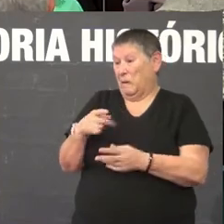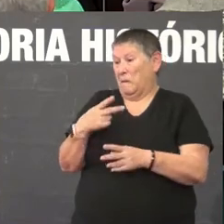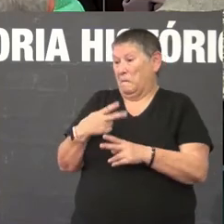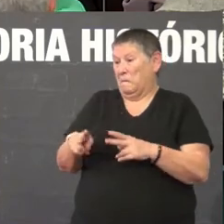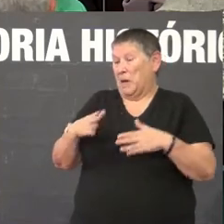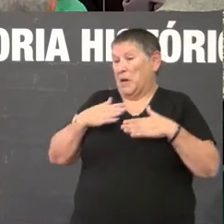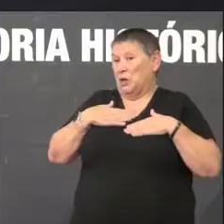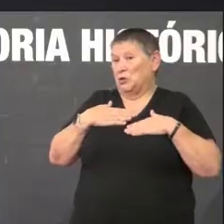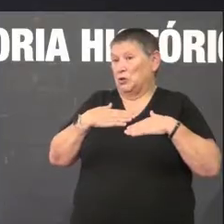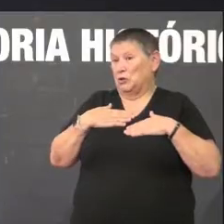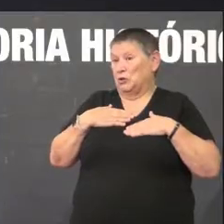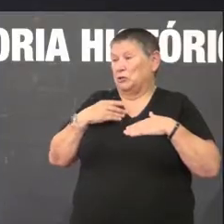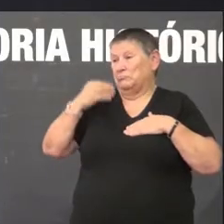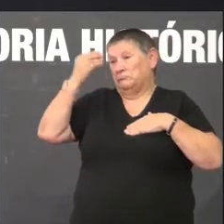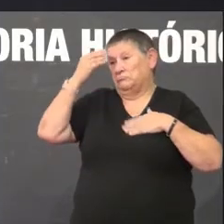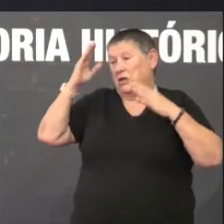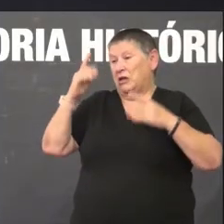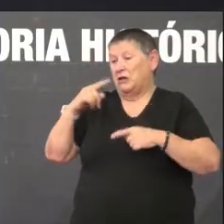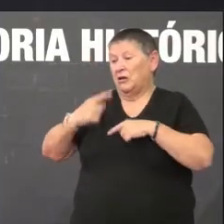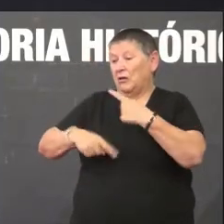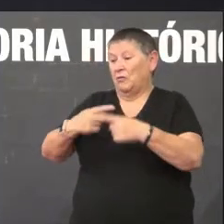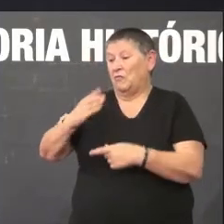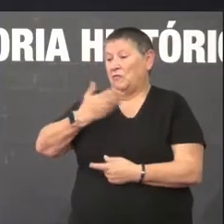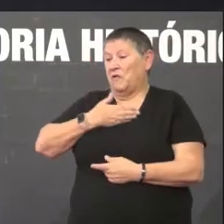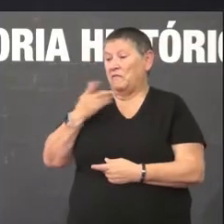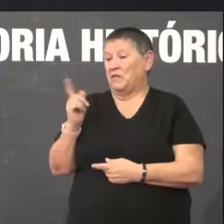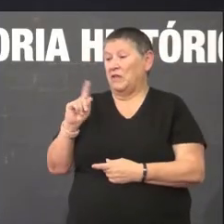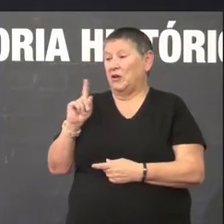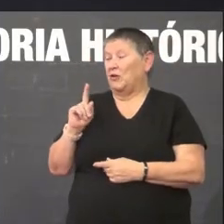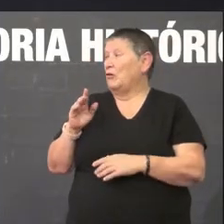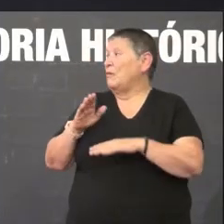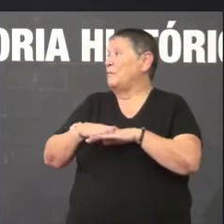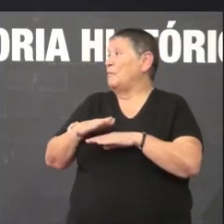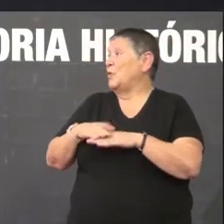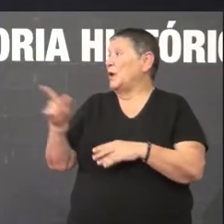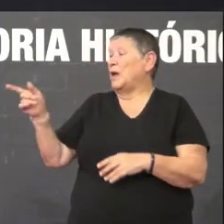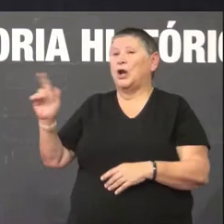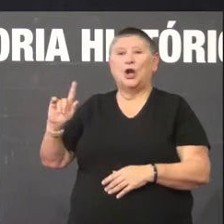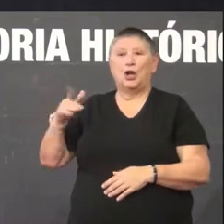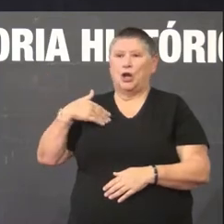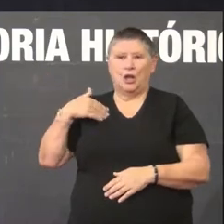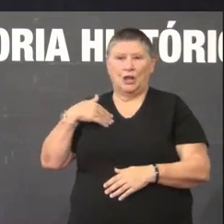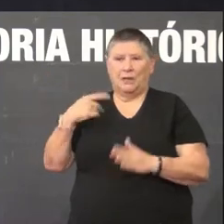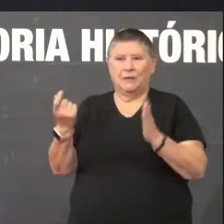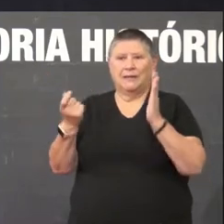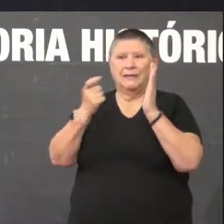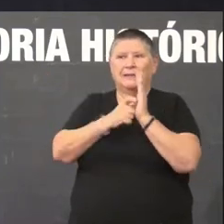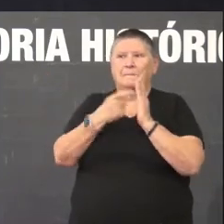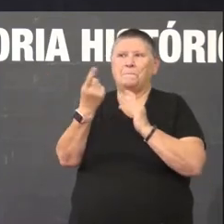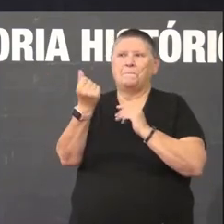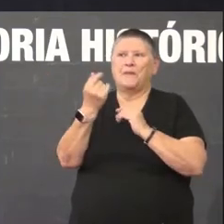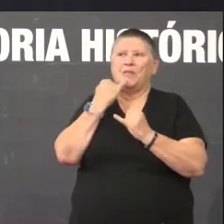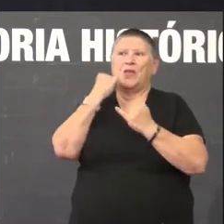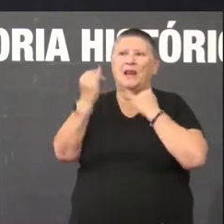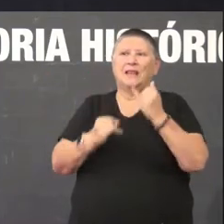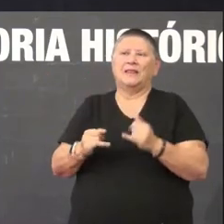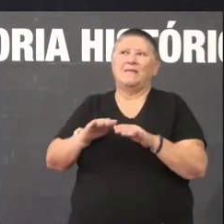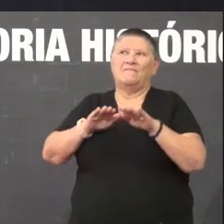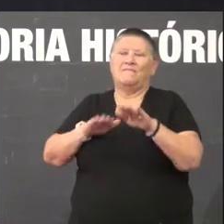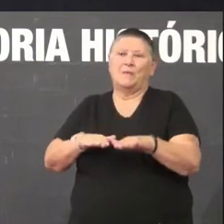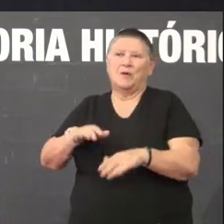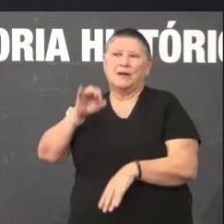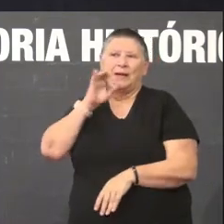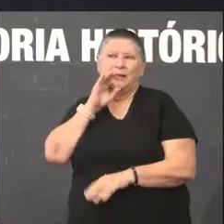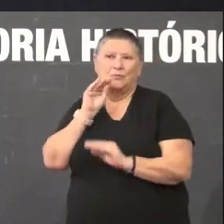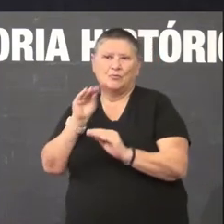ninguna consecuencia, porque non temos ninguna tarifa eléctrica galega que beneficie as familias, ninguna tarifa eléctrica